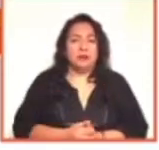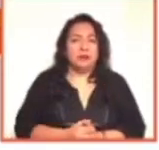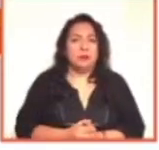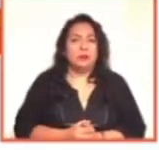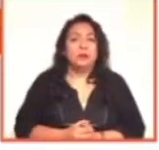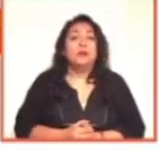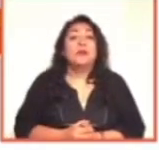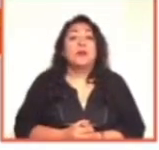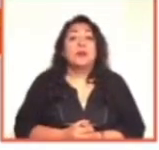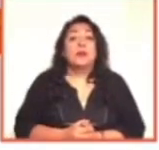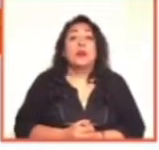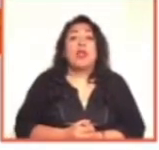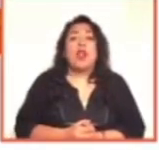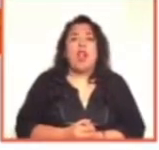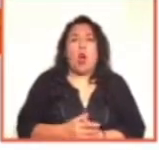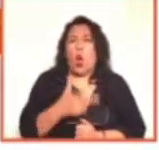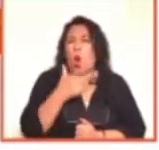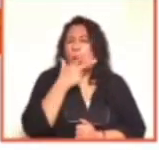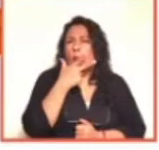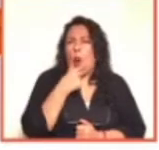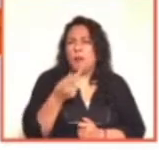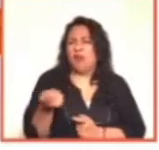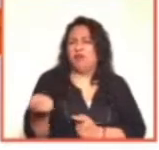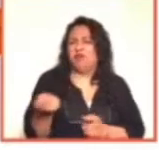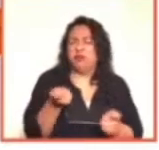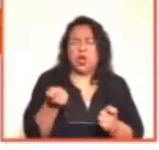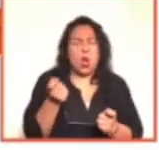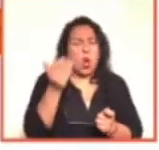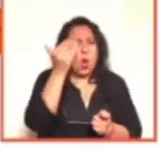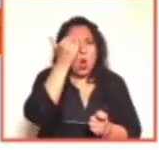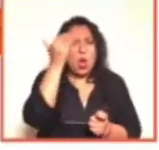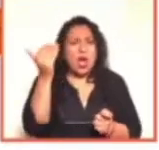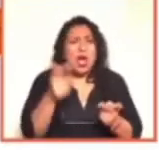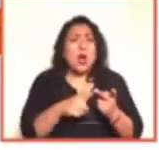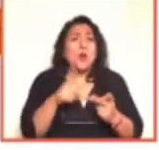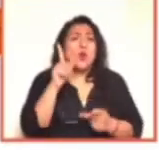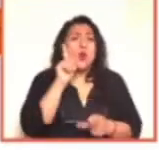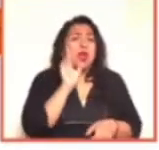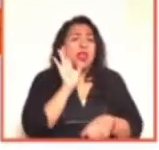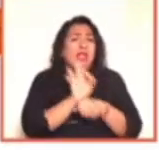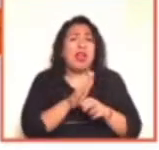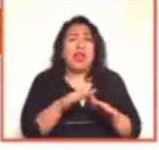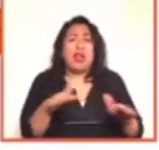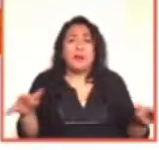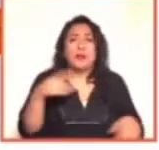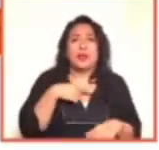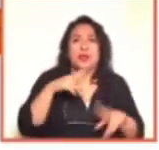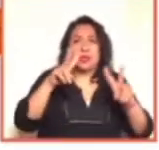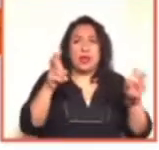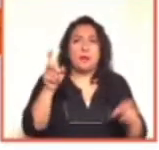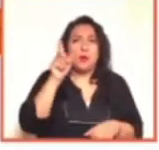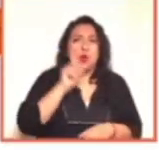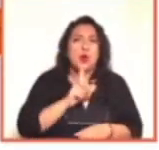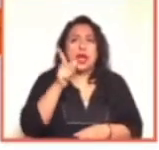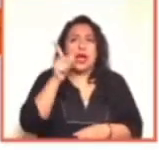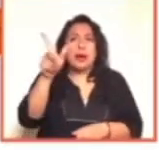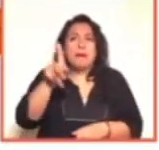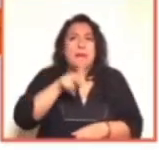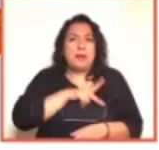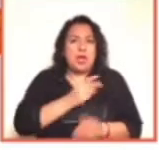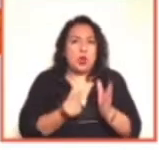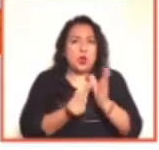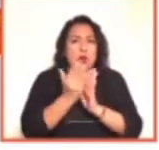El patriarcado es pétreo. El feminismo, como el océano, es fluido. Mujeres de Alma Mía, el nuevo libro de Isabel